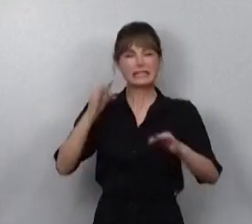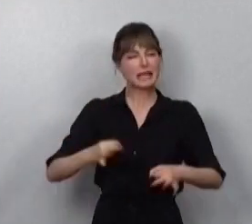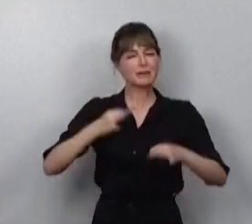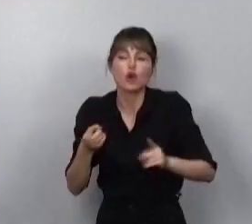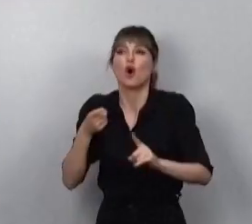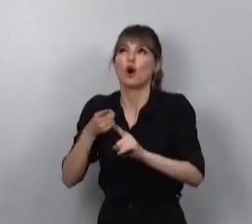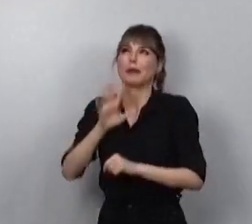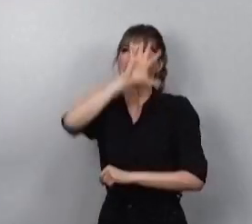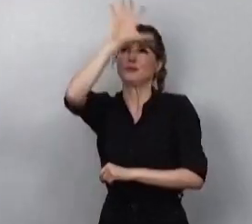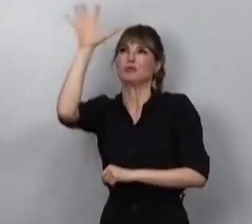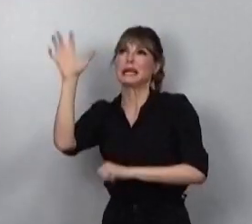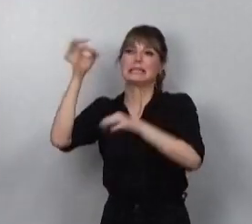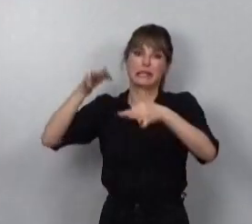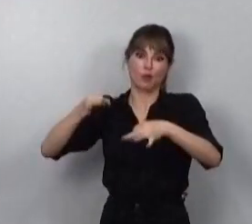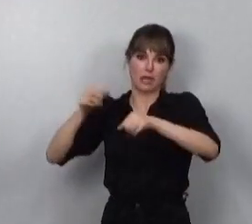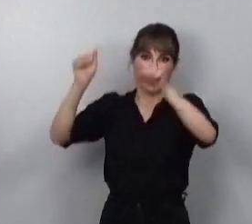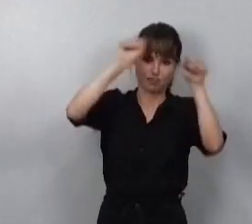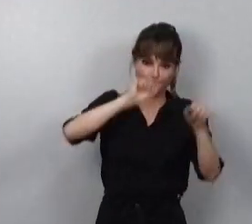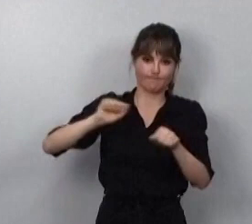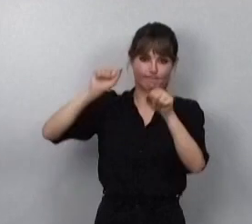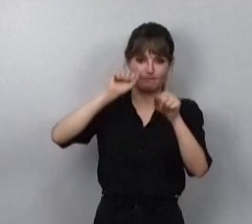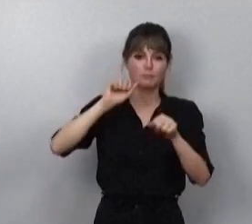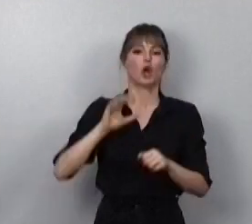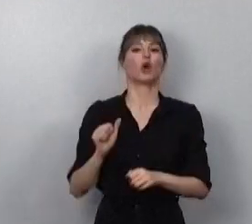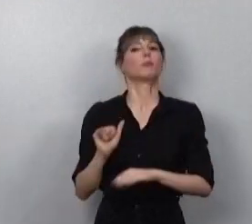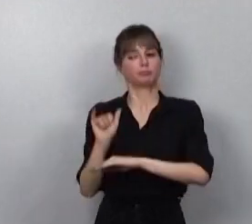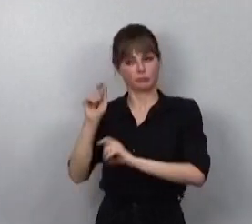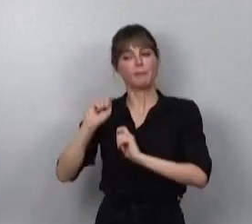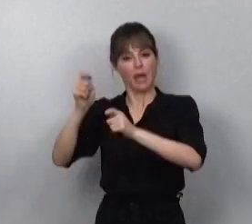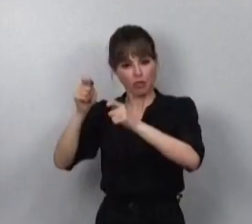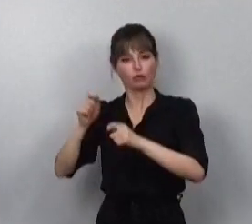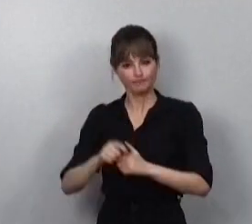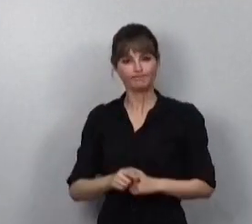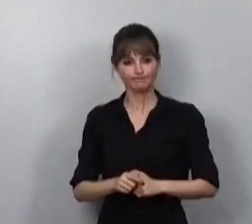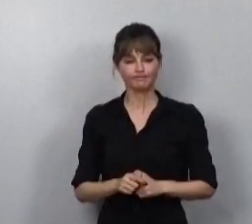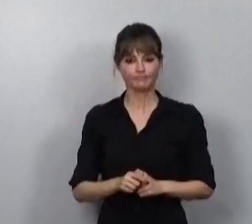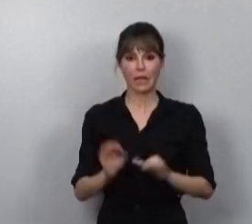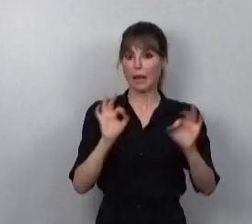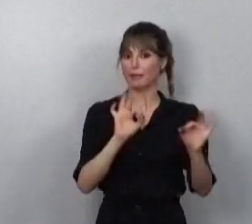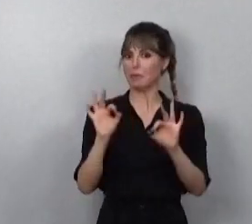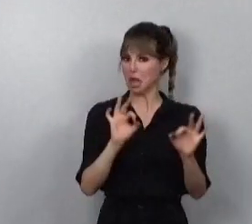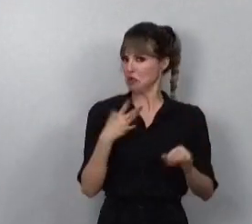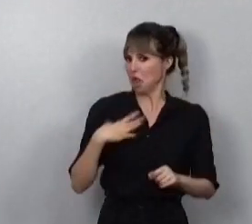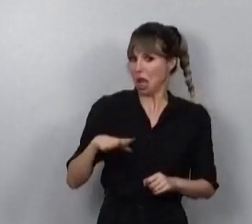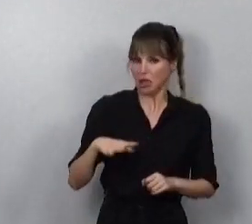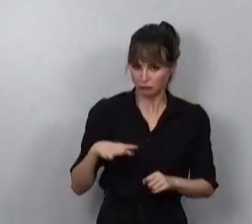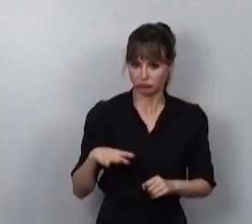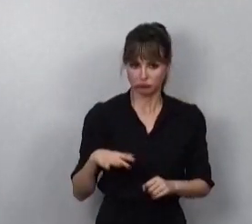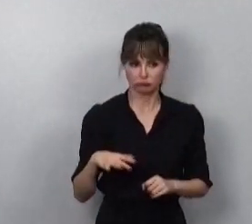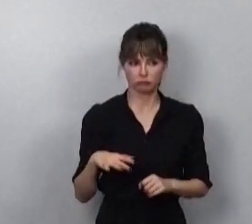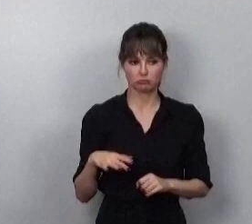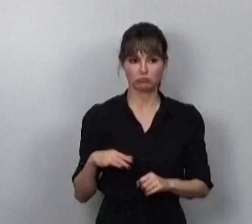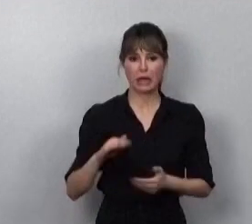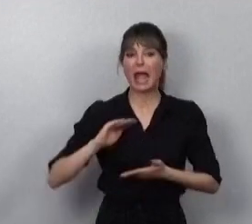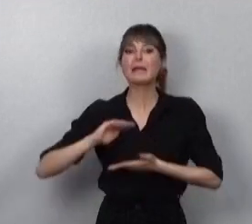zelenski nosotros los patrios los estamos enviando vamos a preparar estamos ya preparando el envío también de